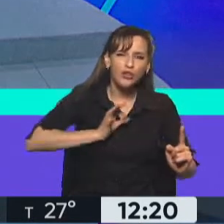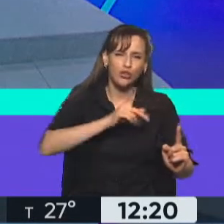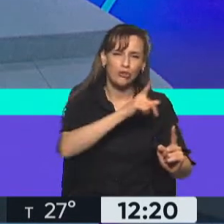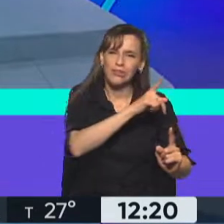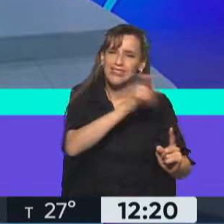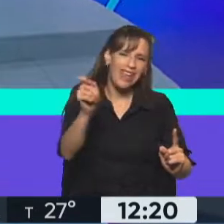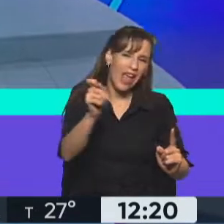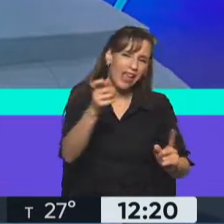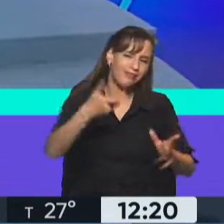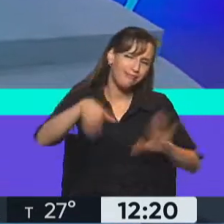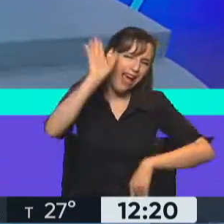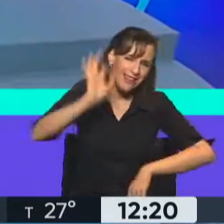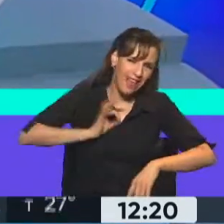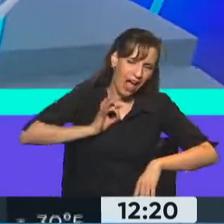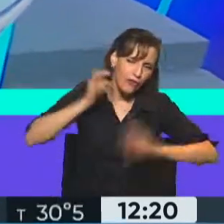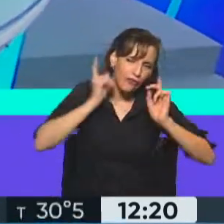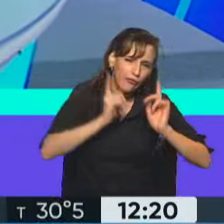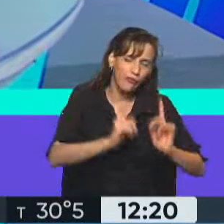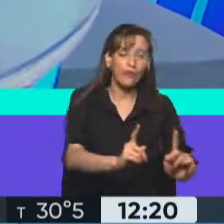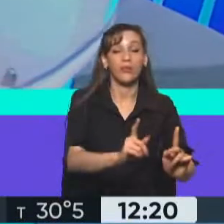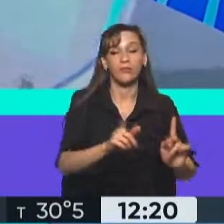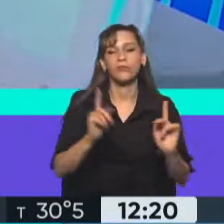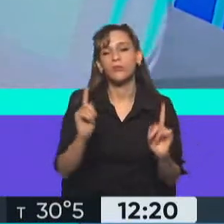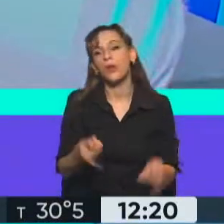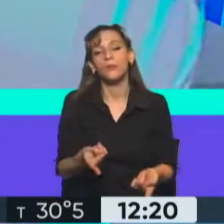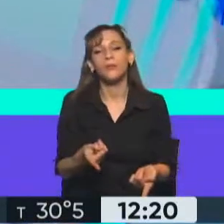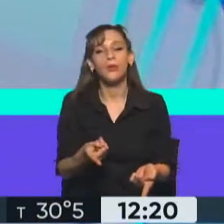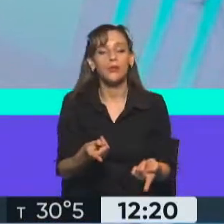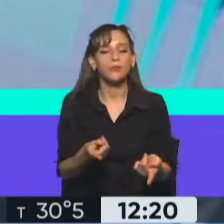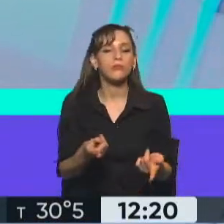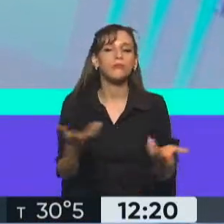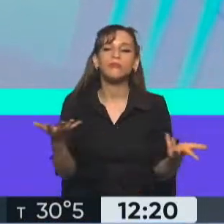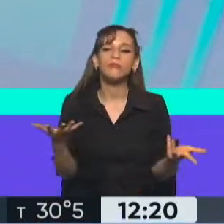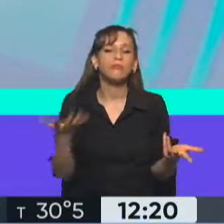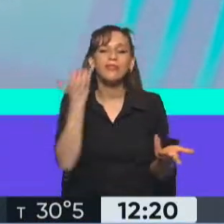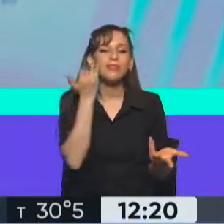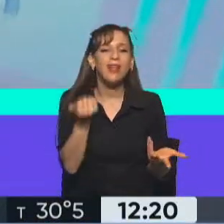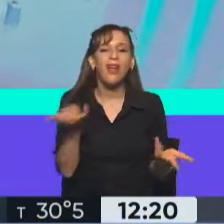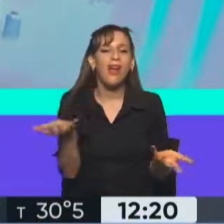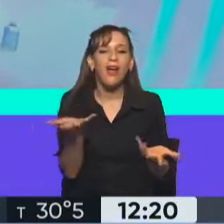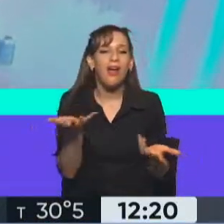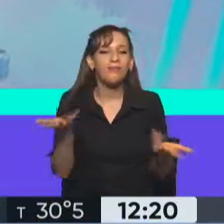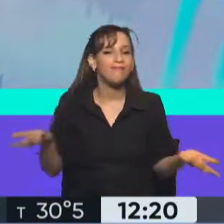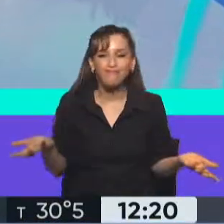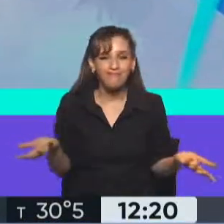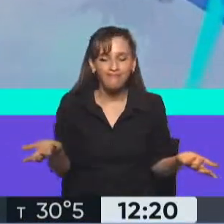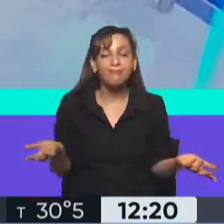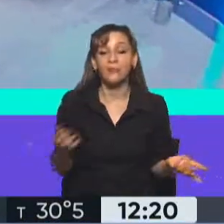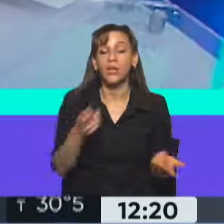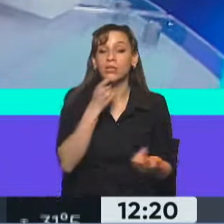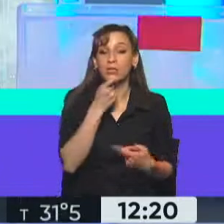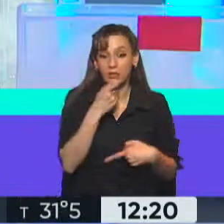de estos envases porque realmente es algo que ya excede las posibilidades de la humanidad si todo sigue así